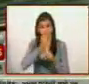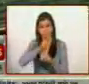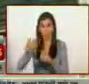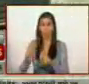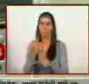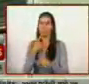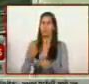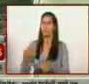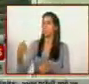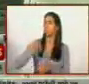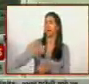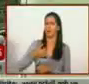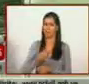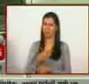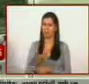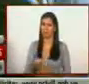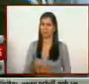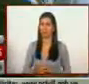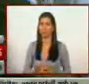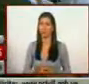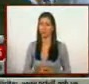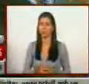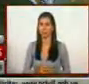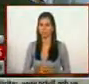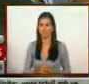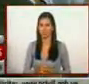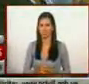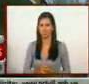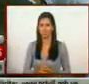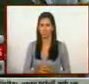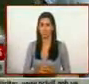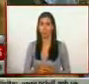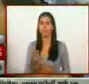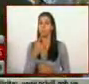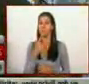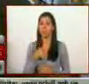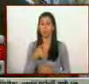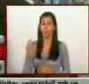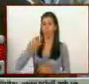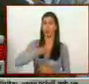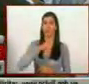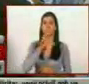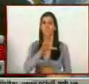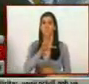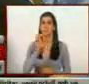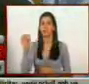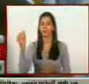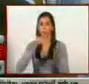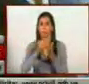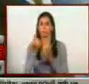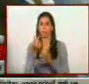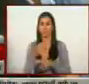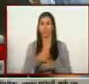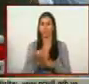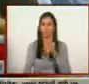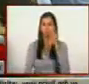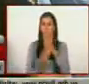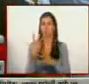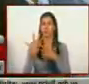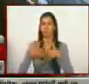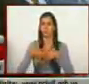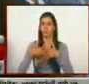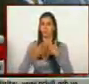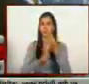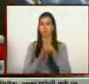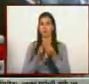ser sobornados. A mí me ofreció la cantidad de 300.000 bolívares que para que montara un negocio